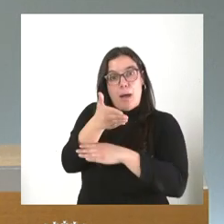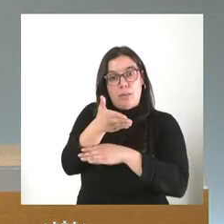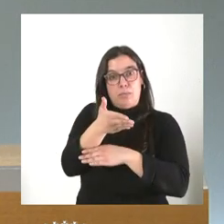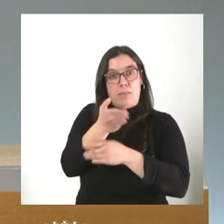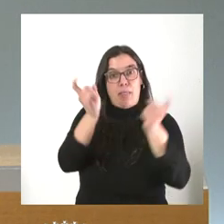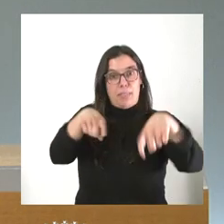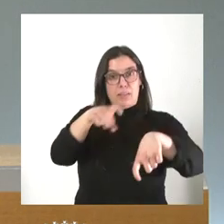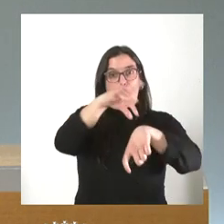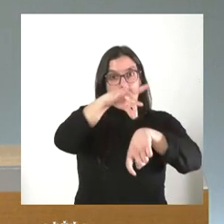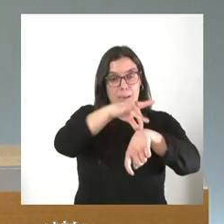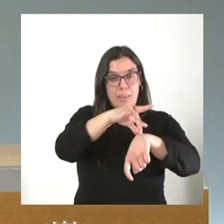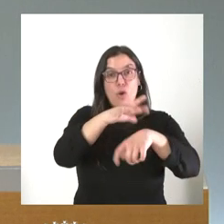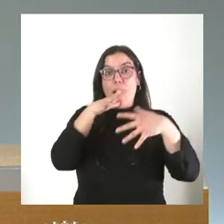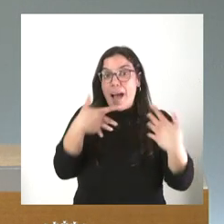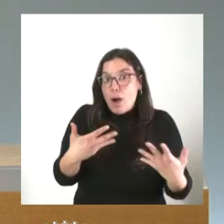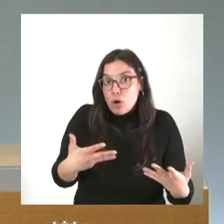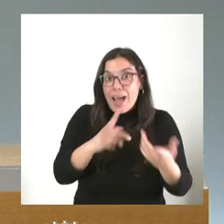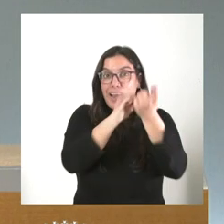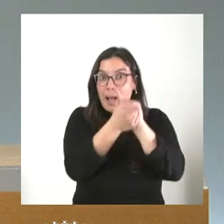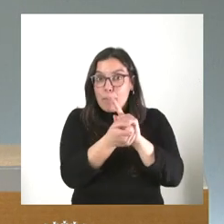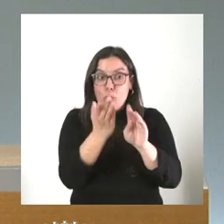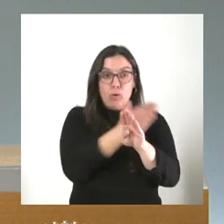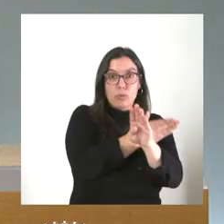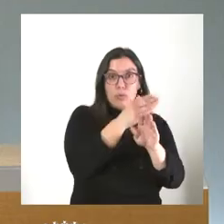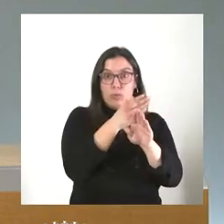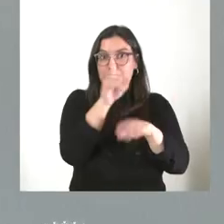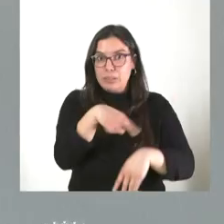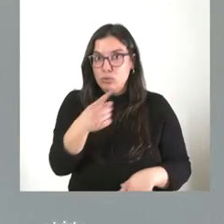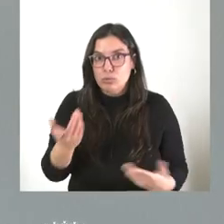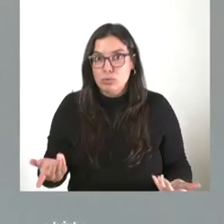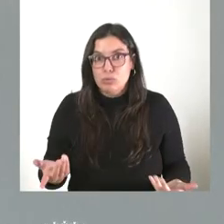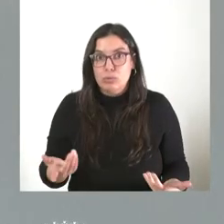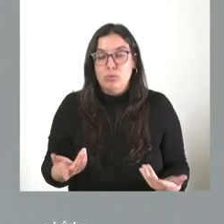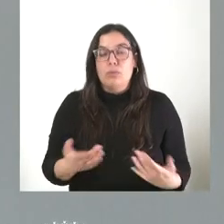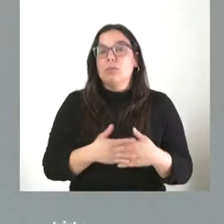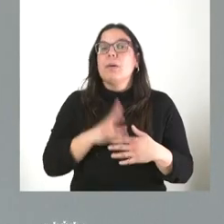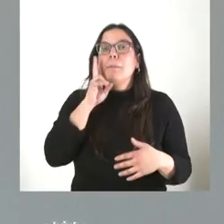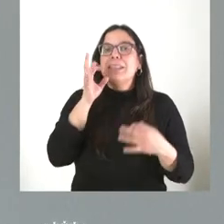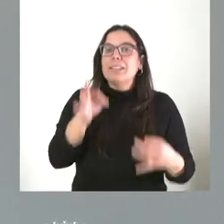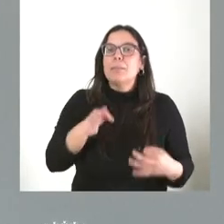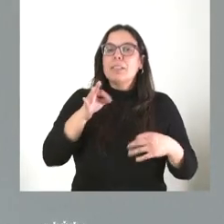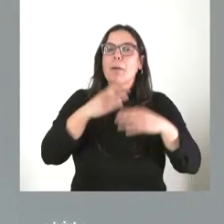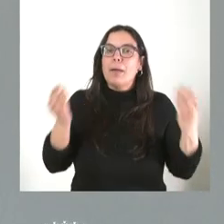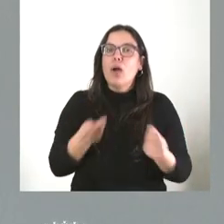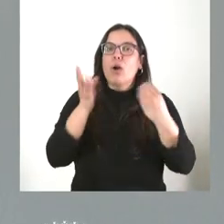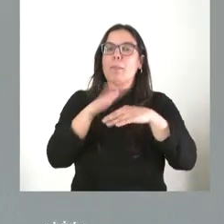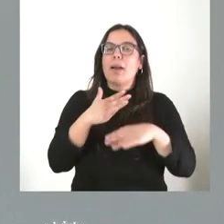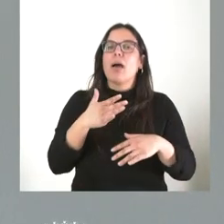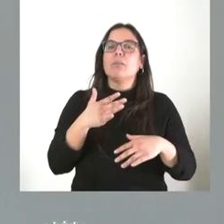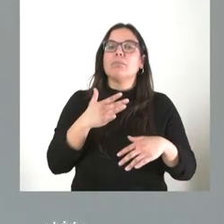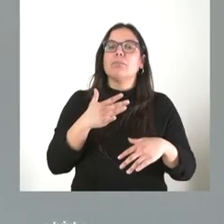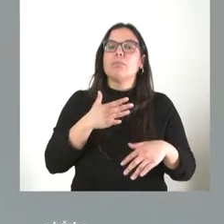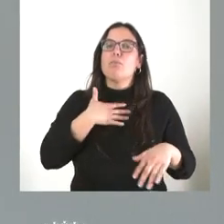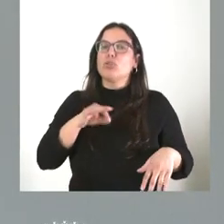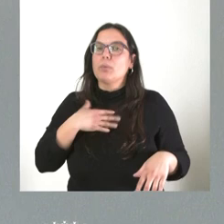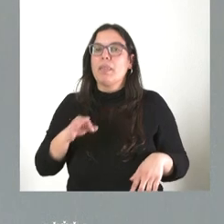ahora mismo Está viendo algún cambio o no lo está viendo lo que tenemos que ver siempre son mejoras en las posibilidades que tanto